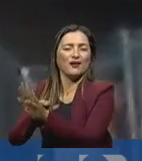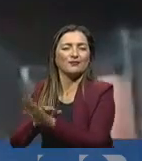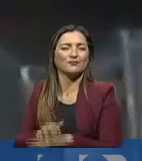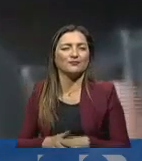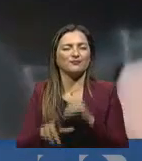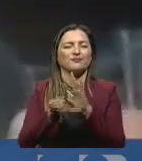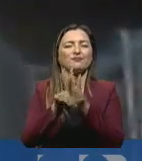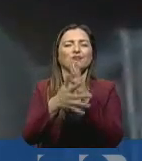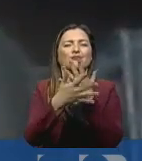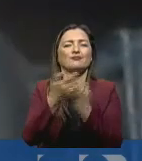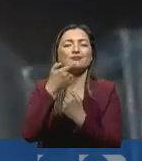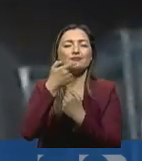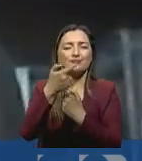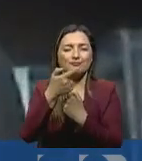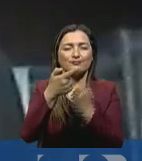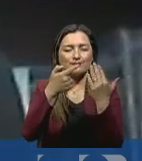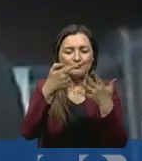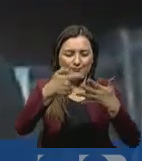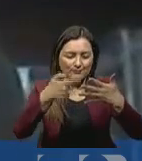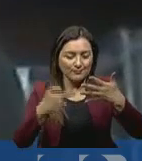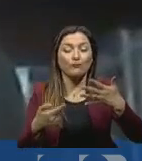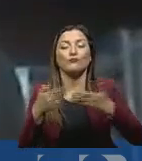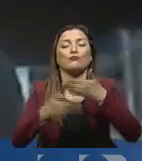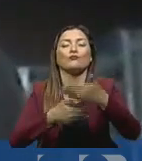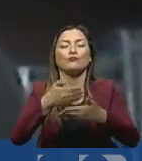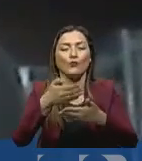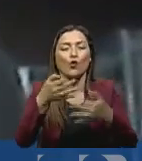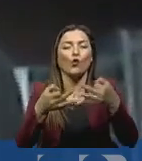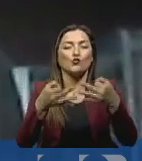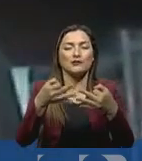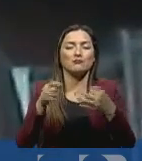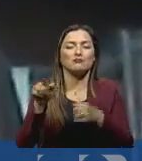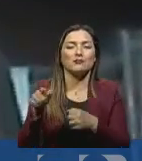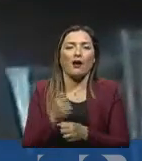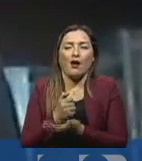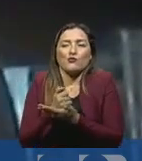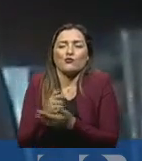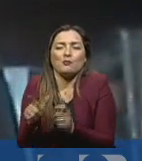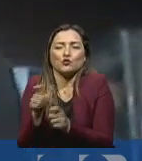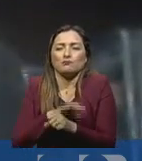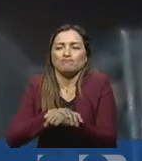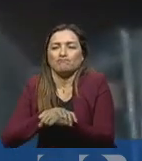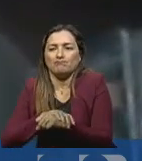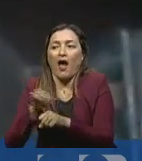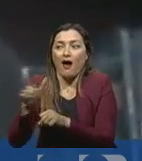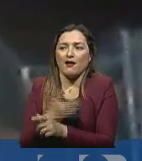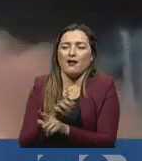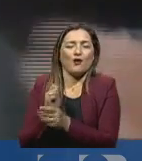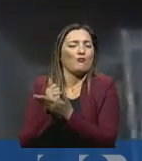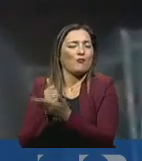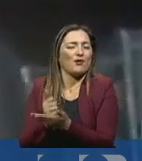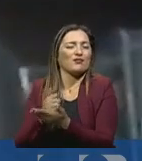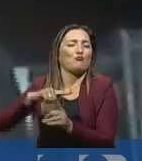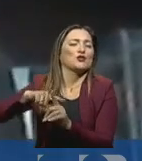penal establece varias medidas procesales que favorecen a las personas que están procesadas por estos delitos por ejemplo